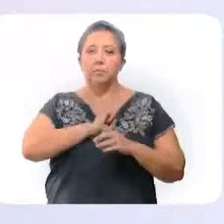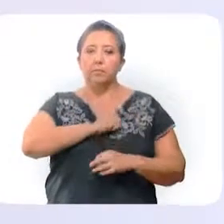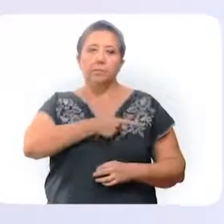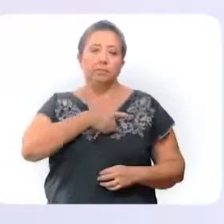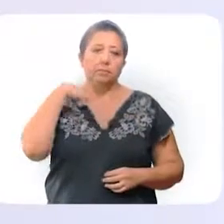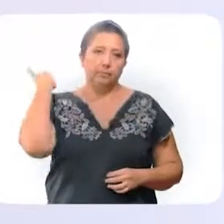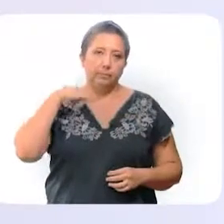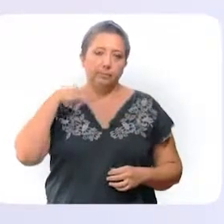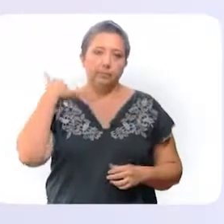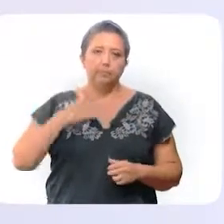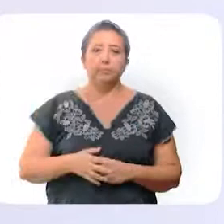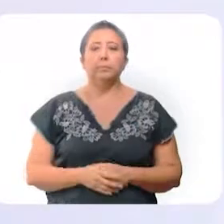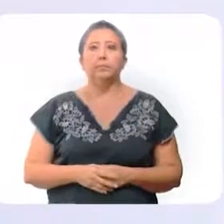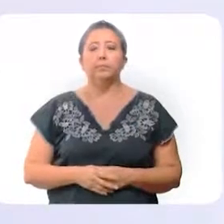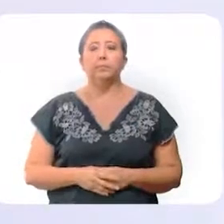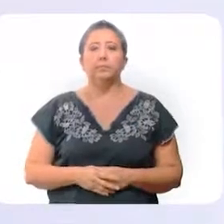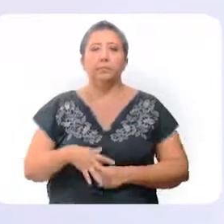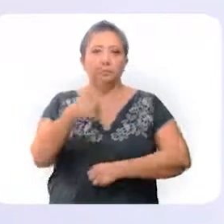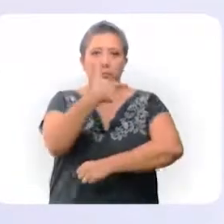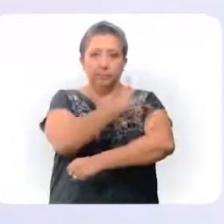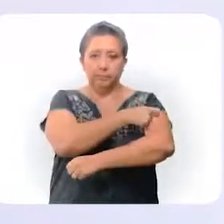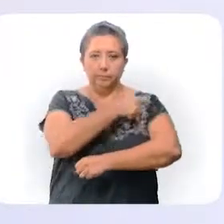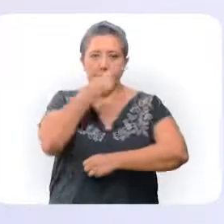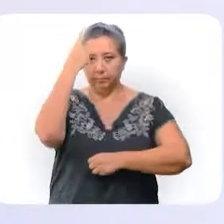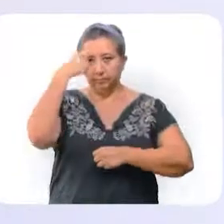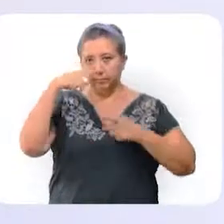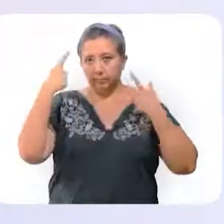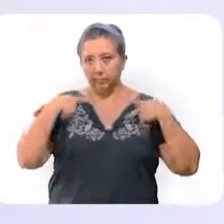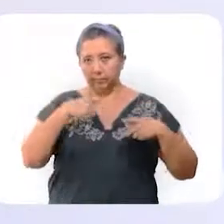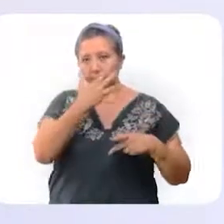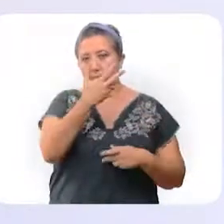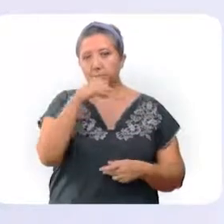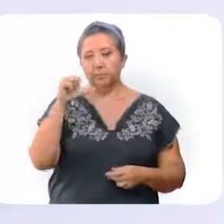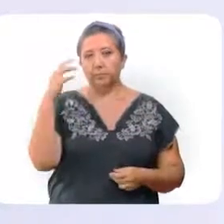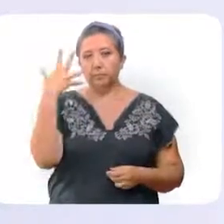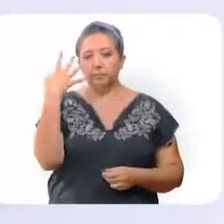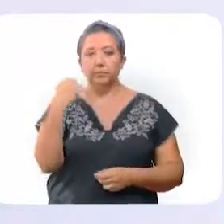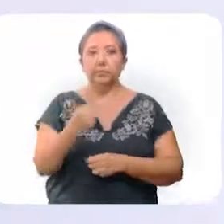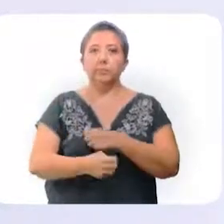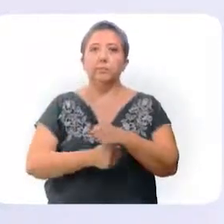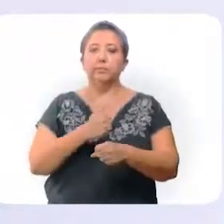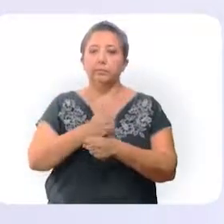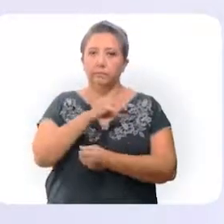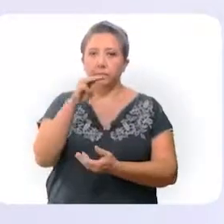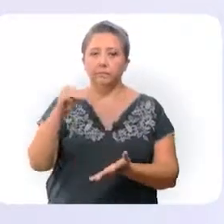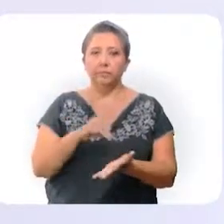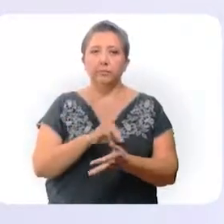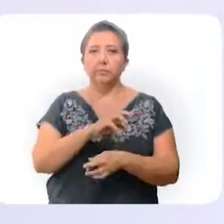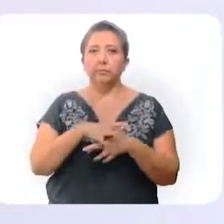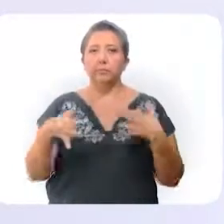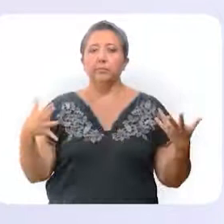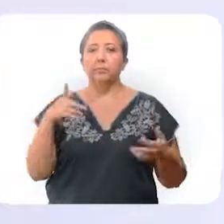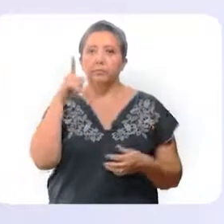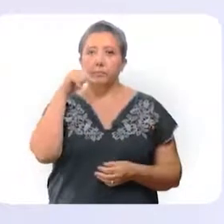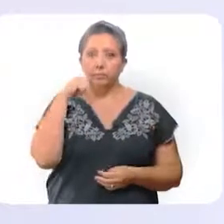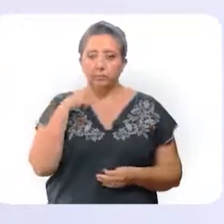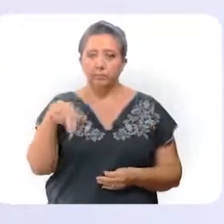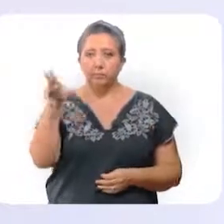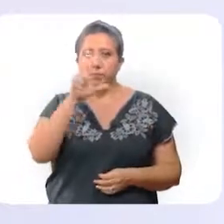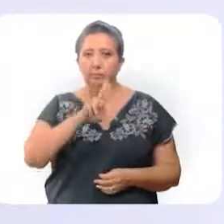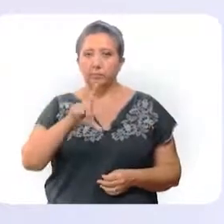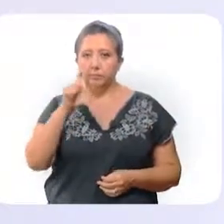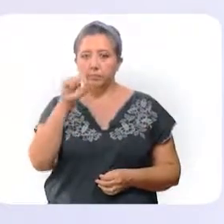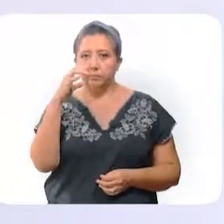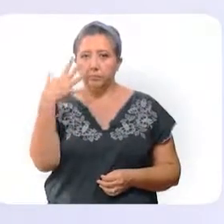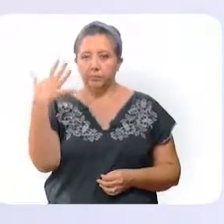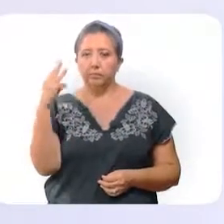de los yucatecos. La aplicación de la vacuna para personas de 50 a 59 años en Mérida se realizará a partir de mañana, martes